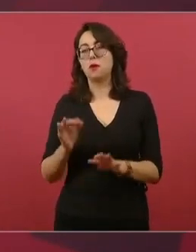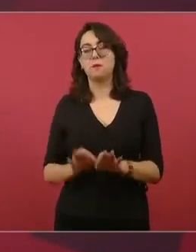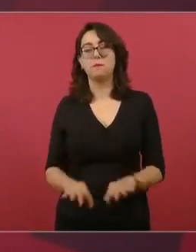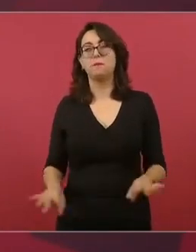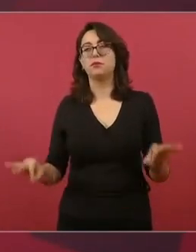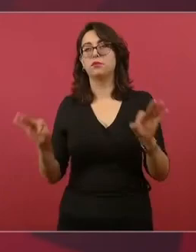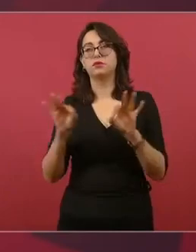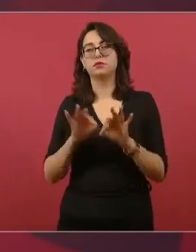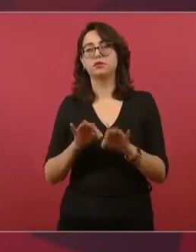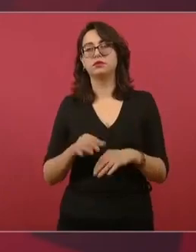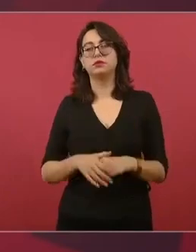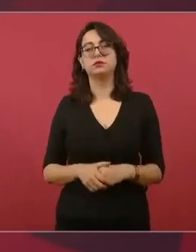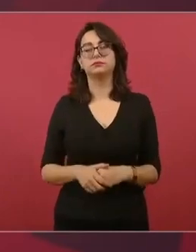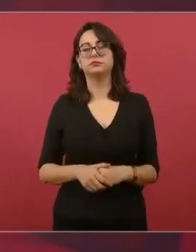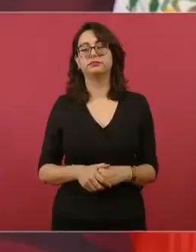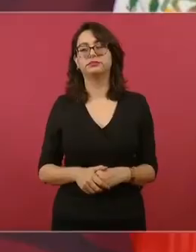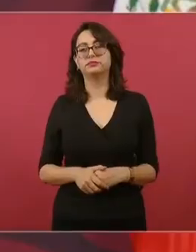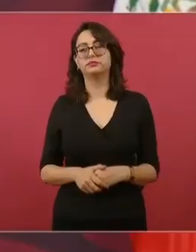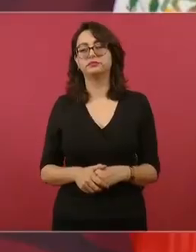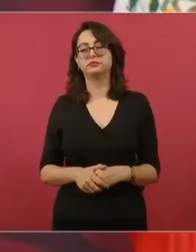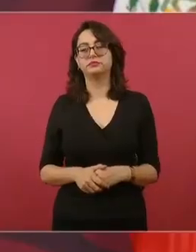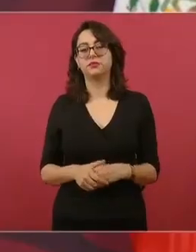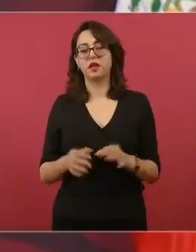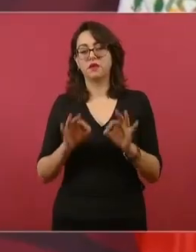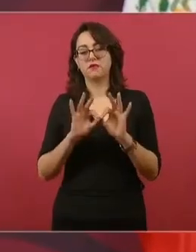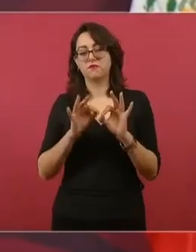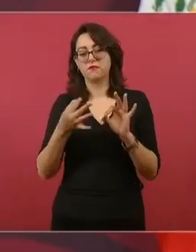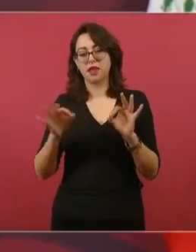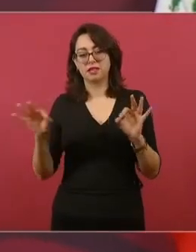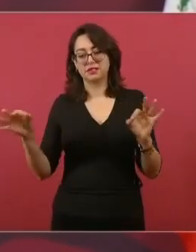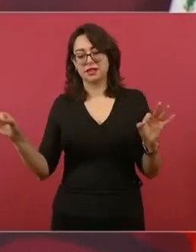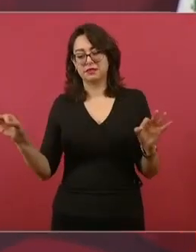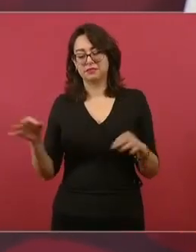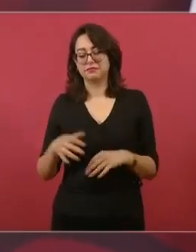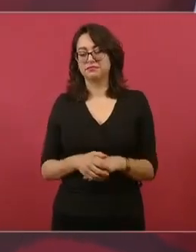y las dos tienen que ver con oaxaqueños.